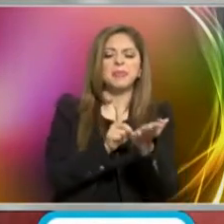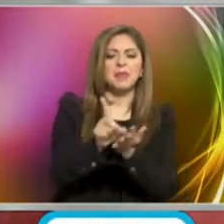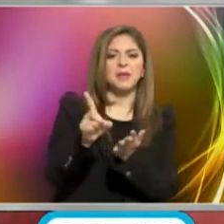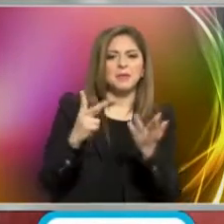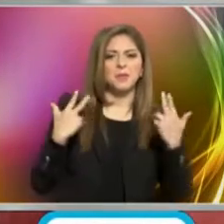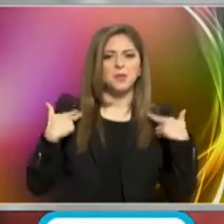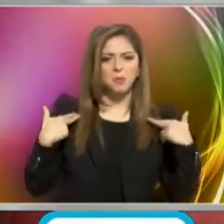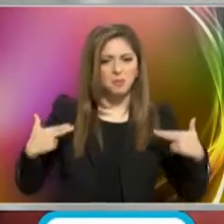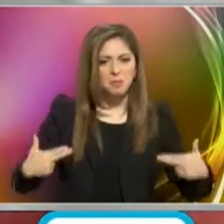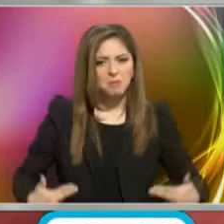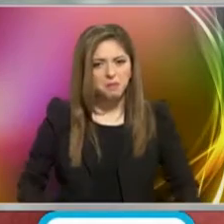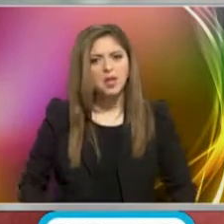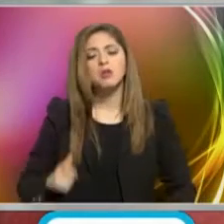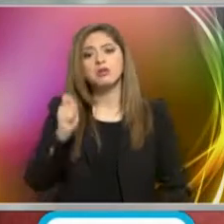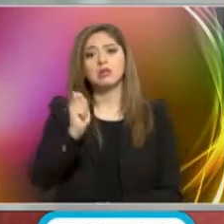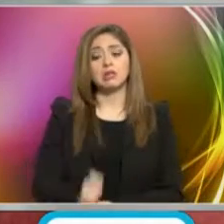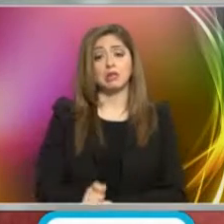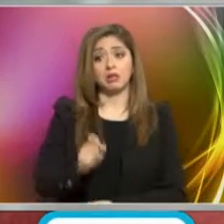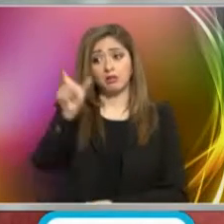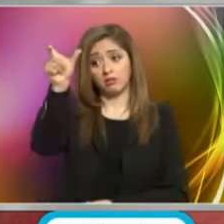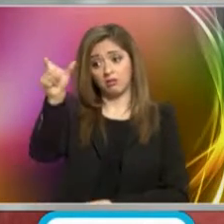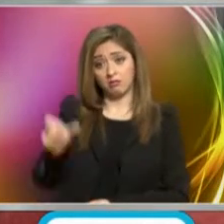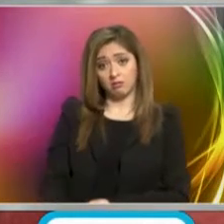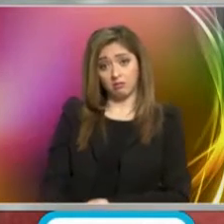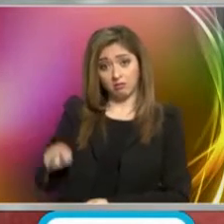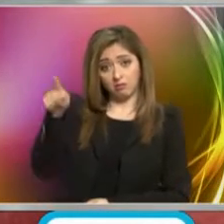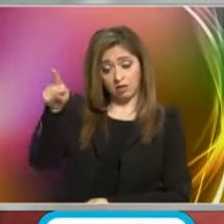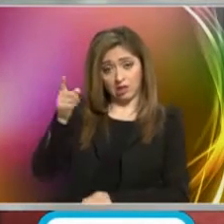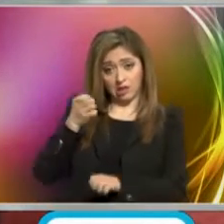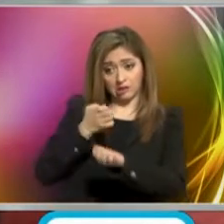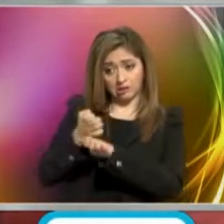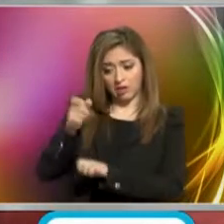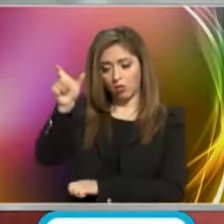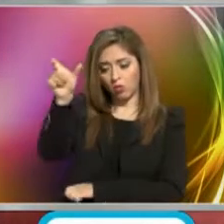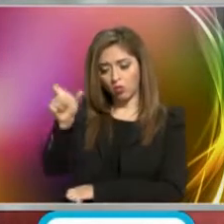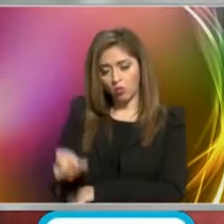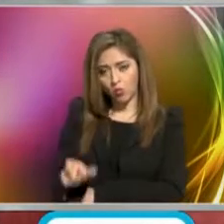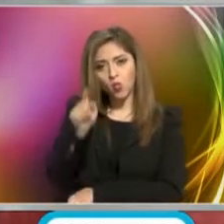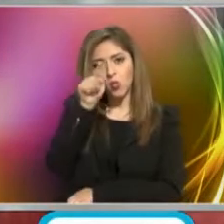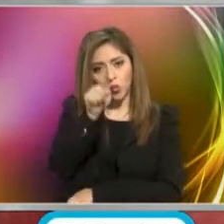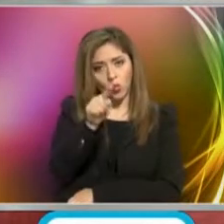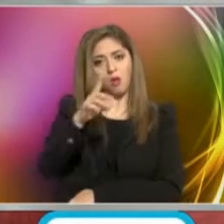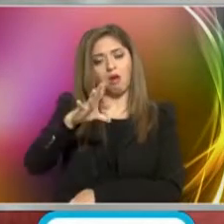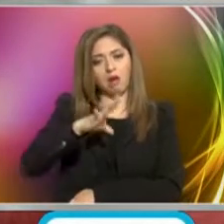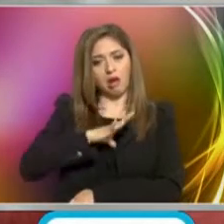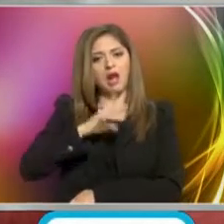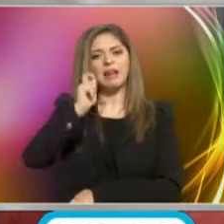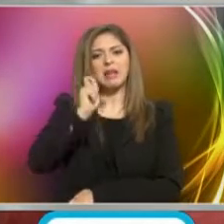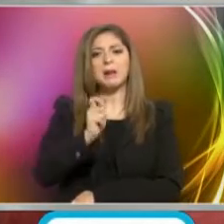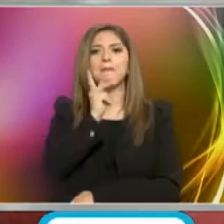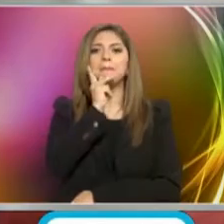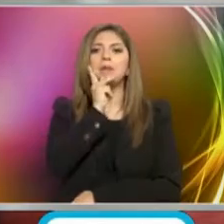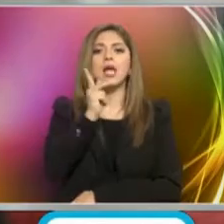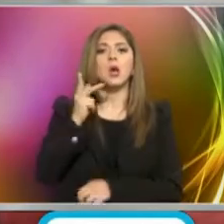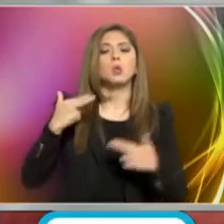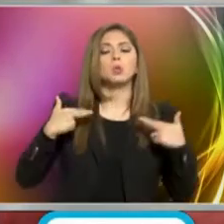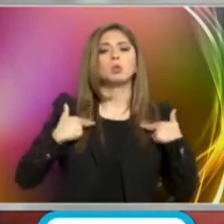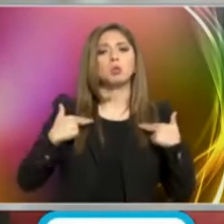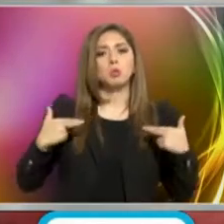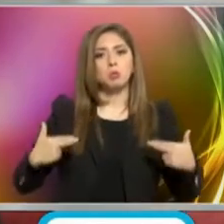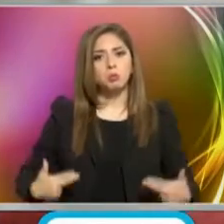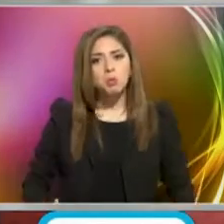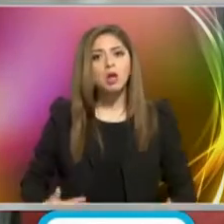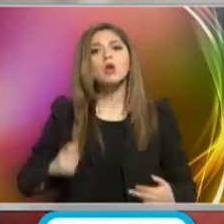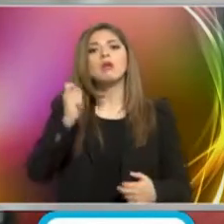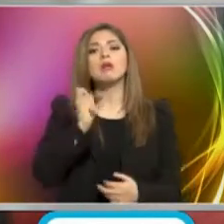la personalidad, el reconocimiento que hace el Estado de esa condición de ser humano, basado en la dignidad y en